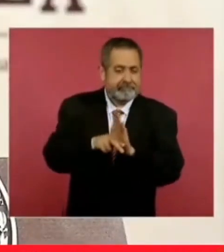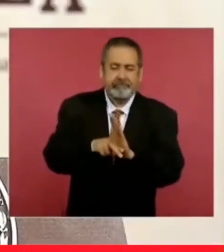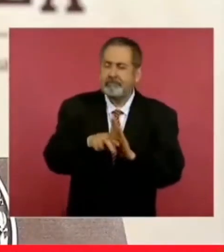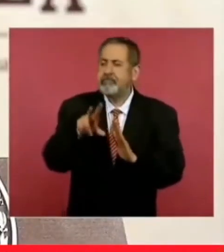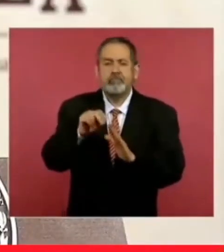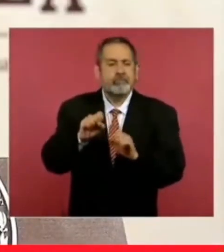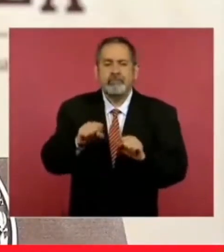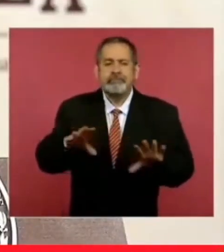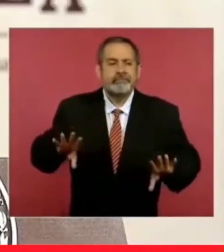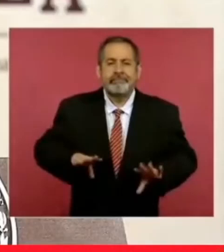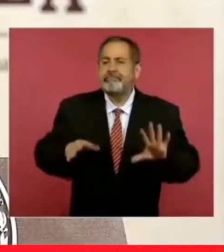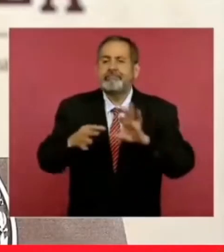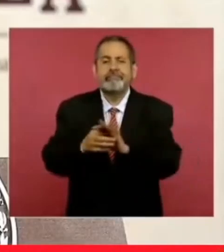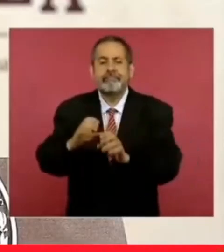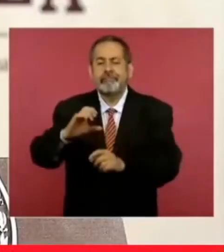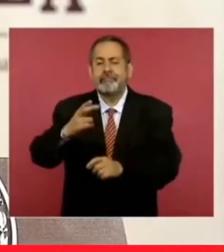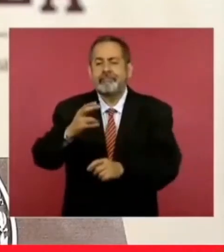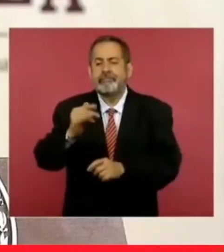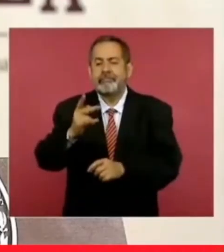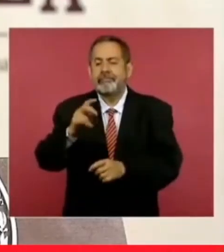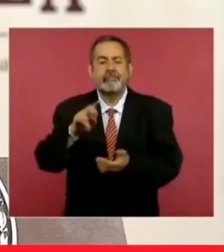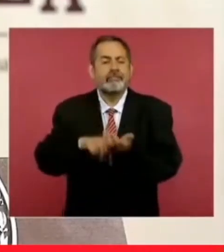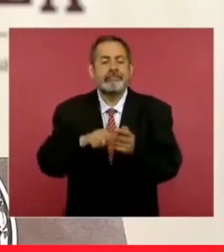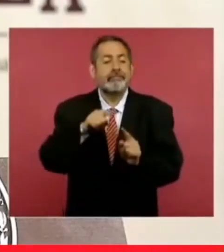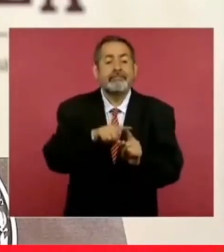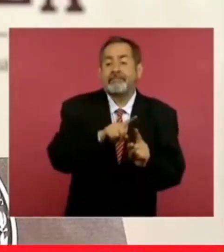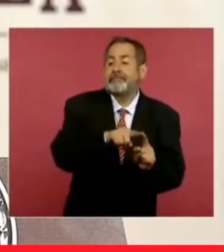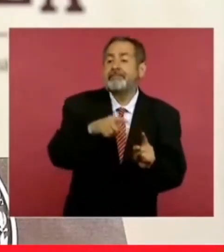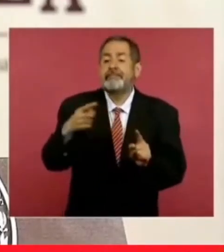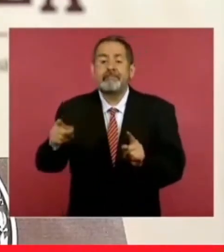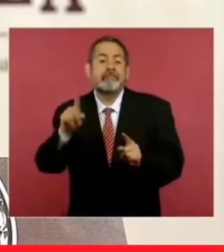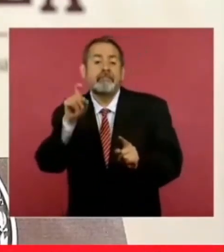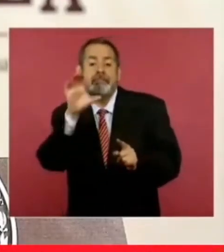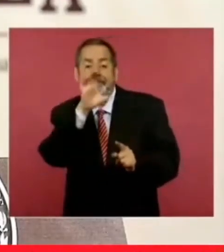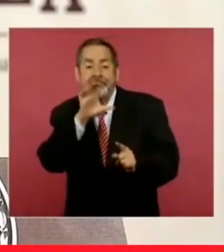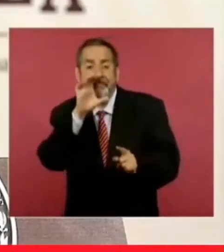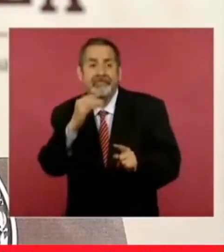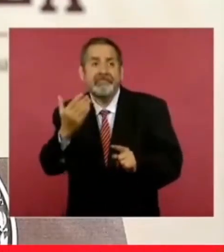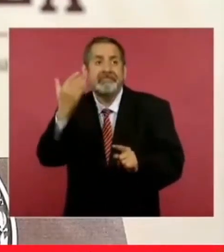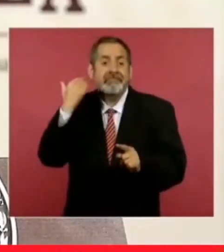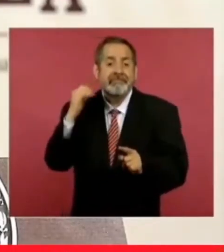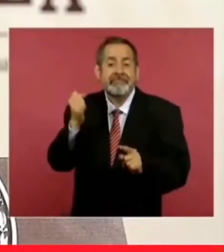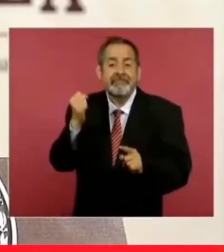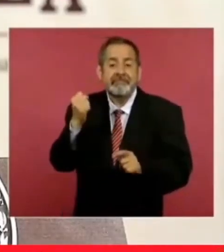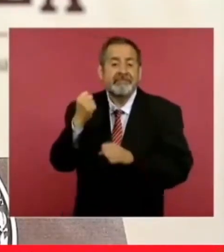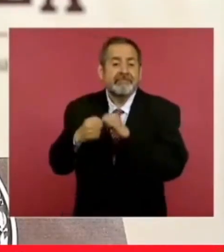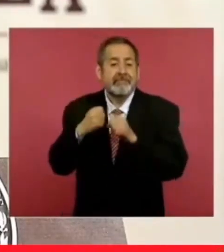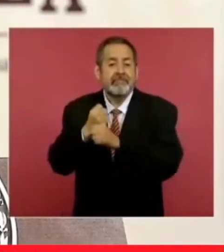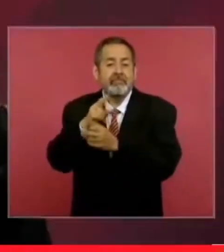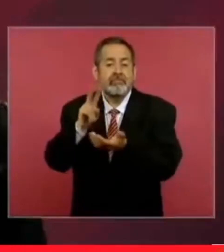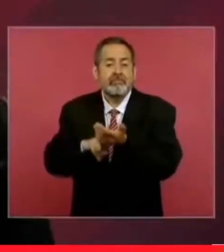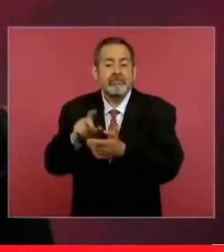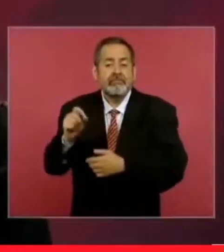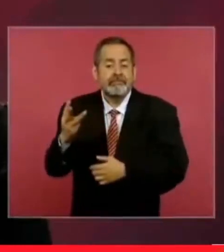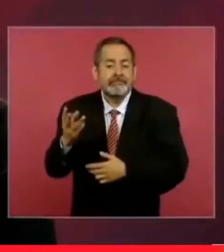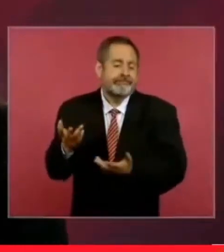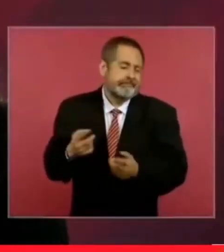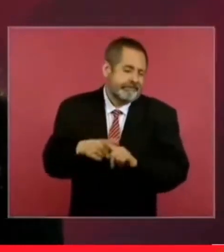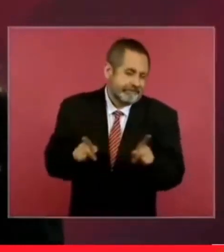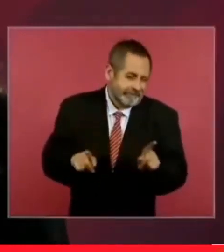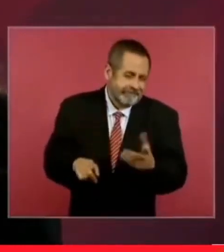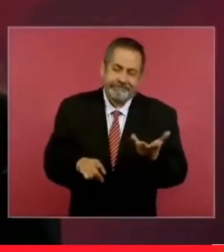a Chilpancingo sino Aguascalientes en septiembre del 20 2023 además la dependencia